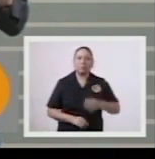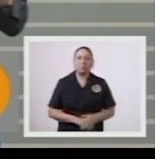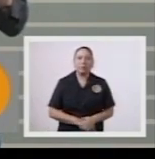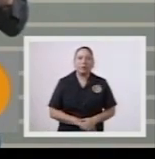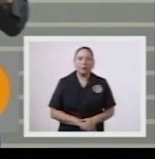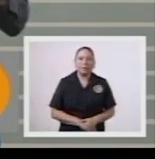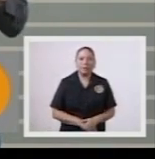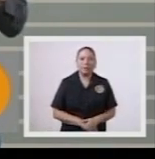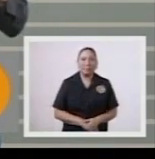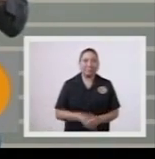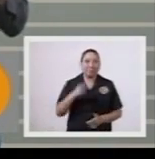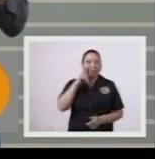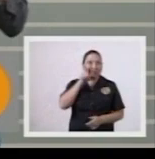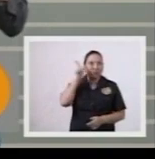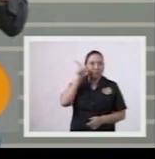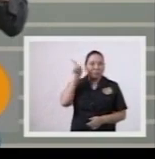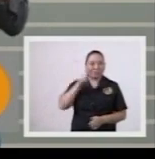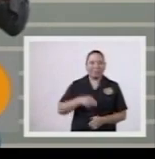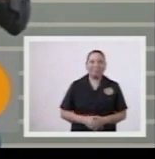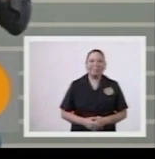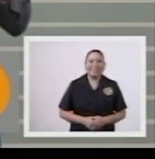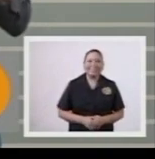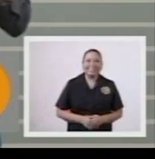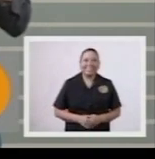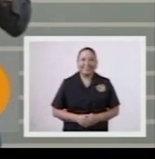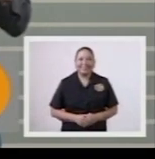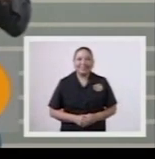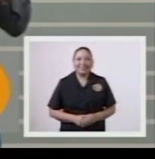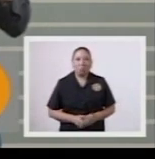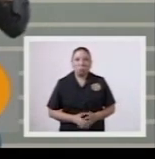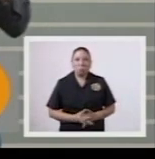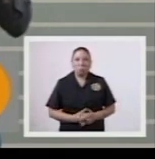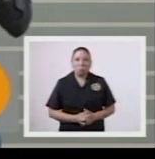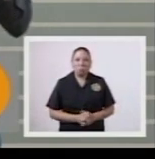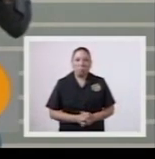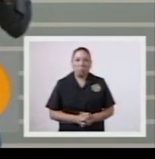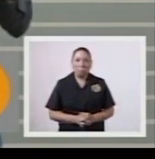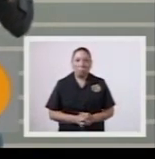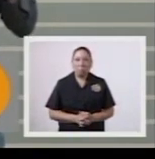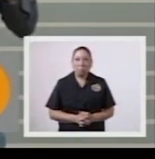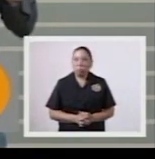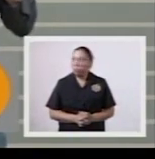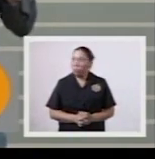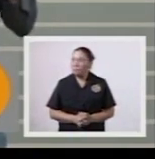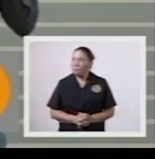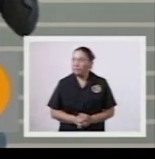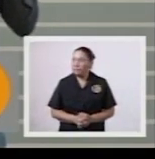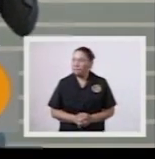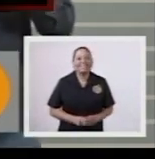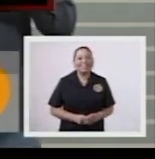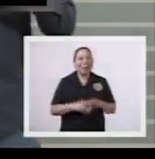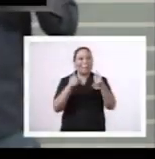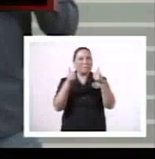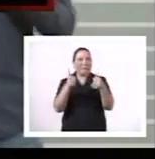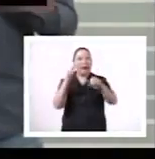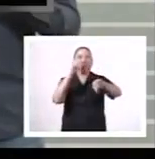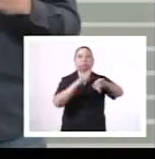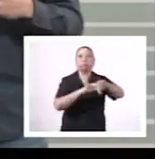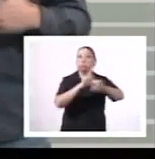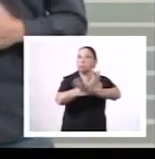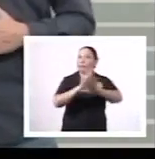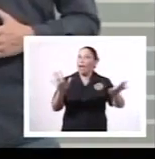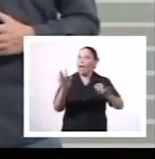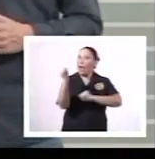morado, azul, anaranjado. ¡Uy, qué Se difícil! Un poquito. Amarillo, rojo, verde, anaranjado, Muy azul. ¡Muy bien! ¡Tiempo,